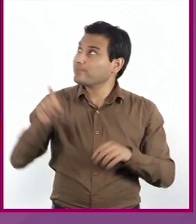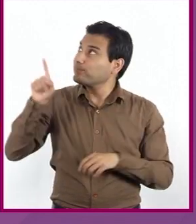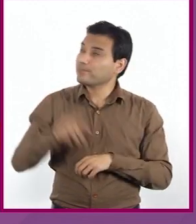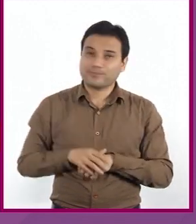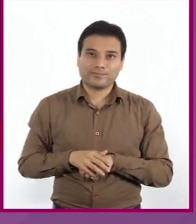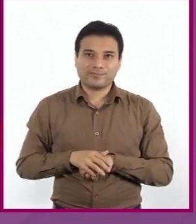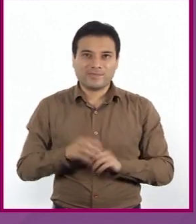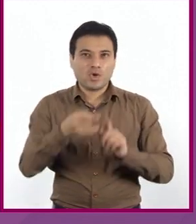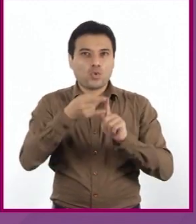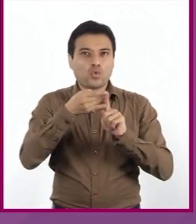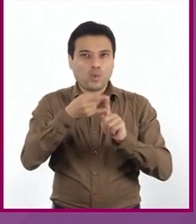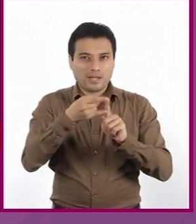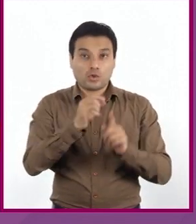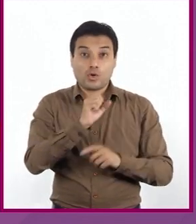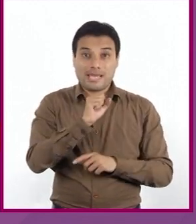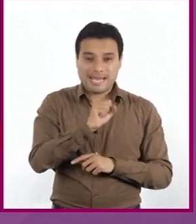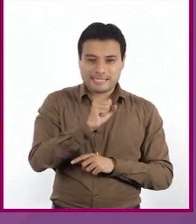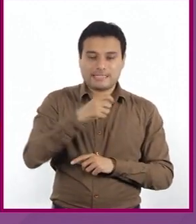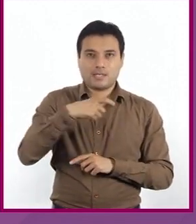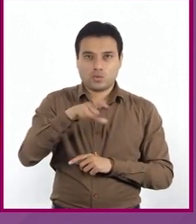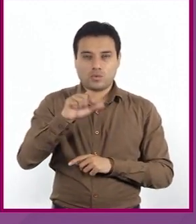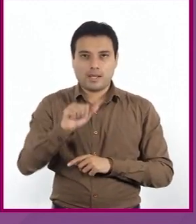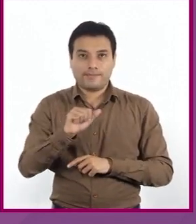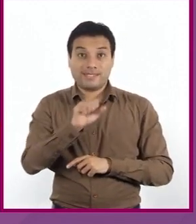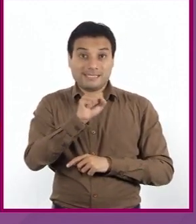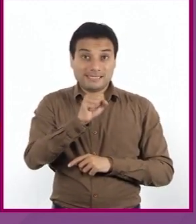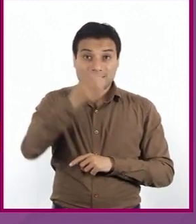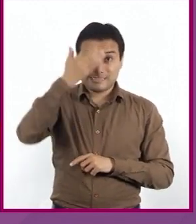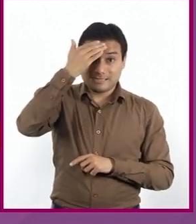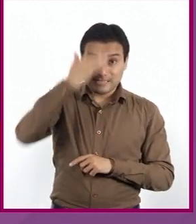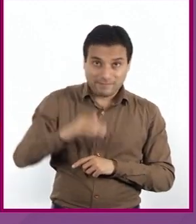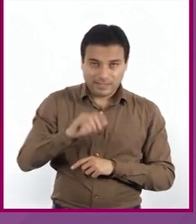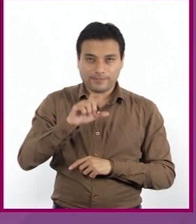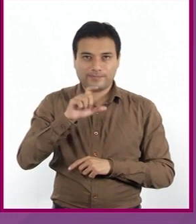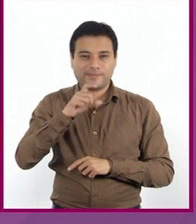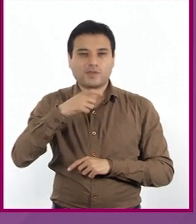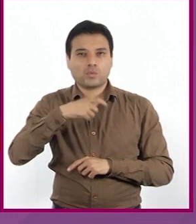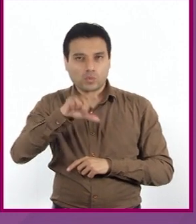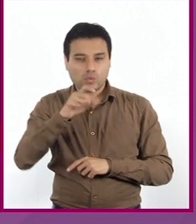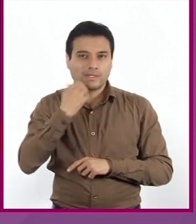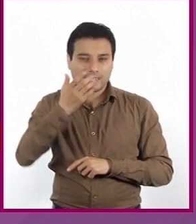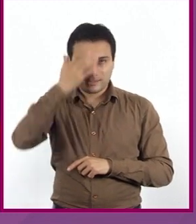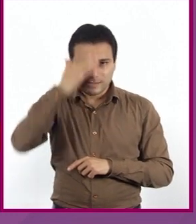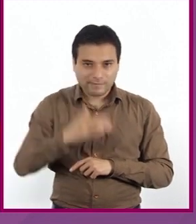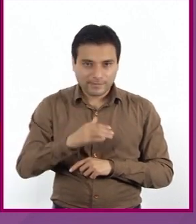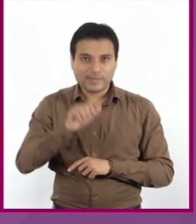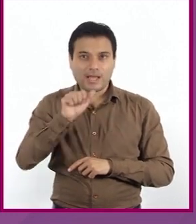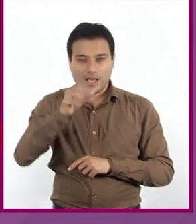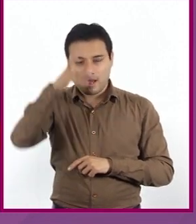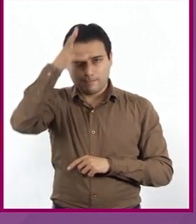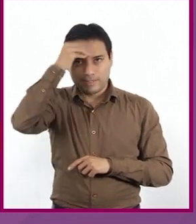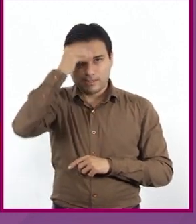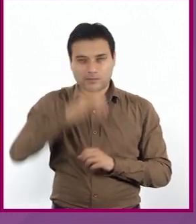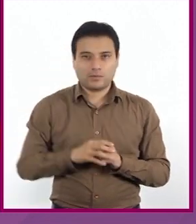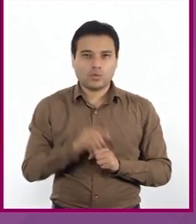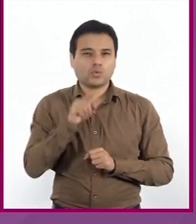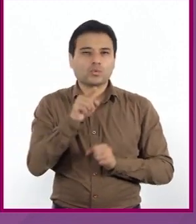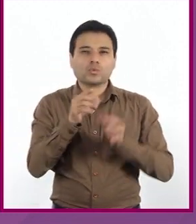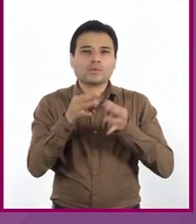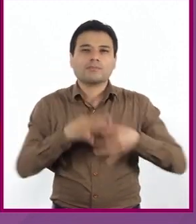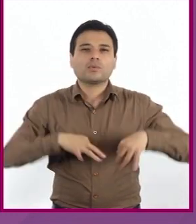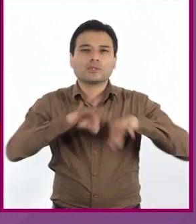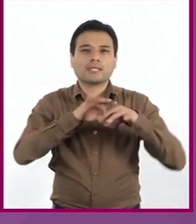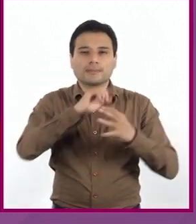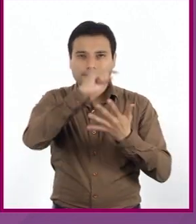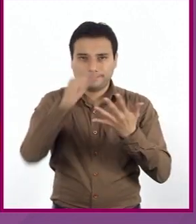SQA, Saber, quiere saber, aprendió. En esta sesión, anoten la información más importante